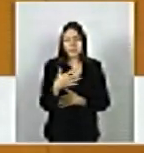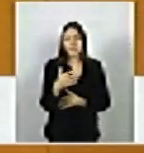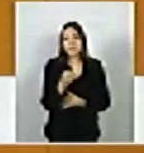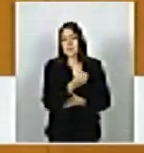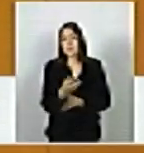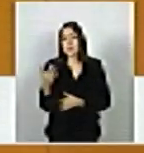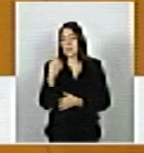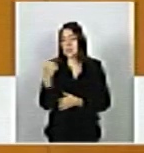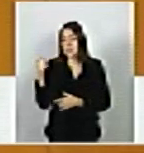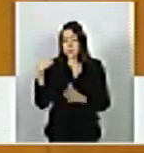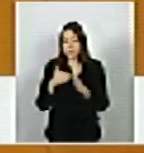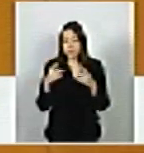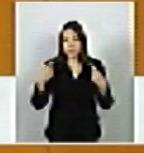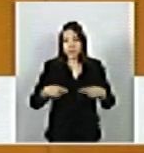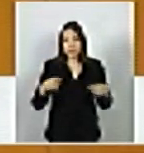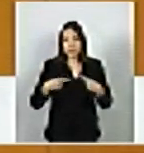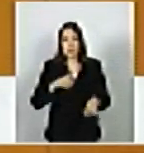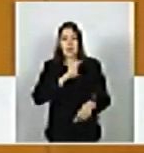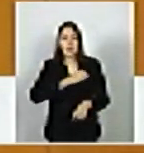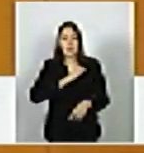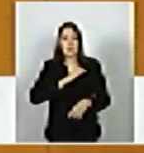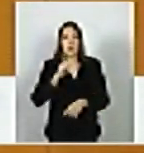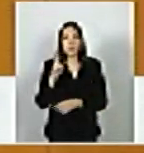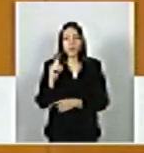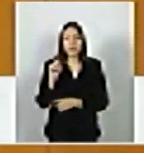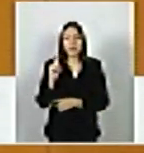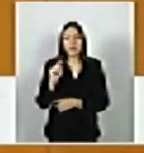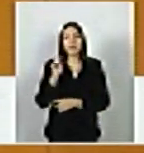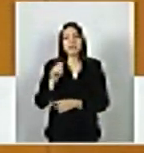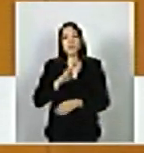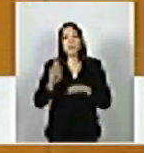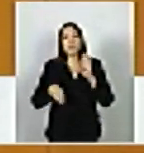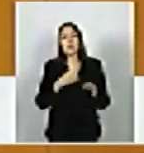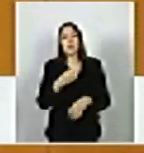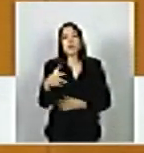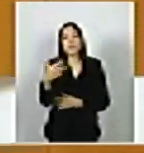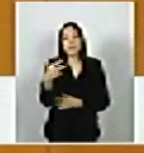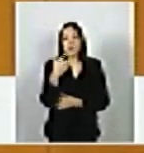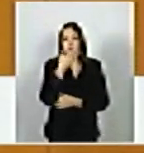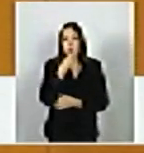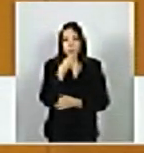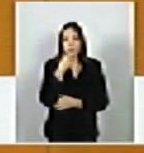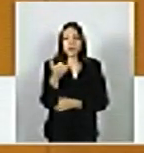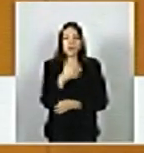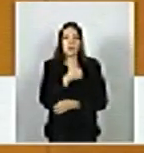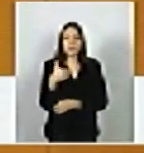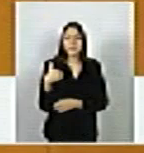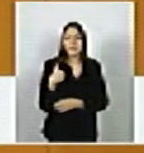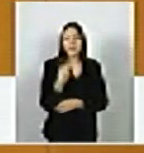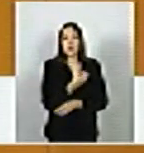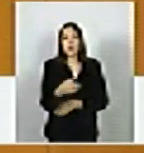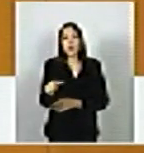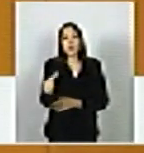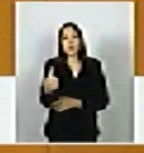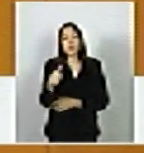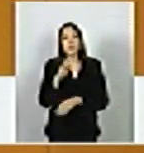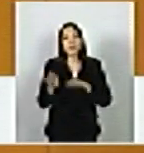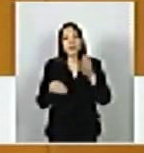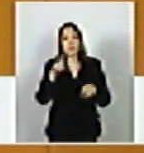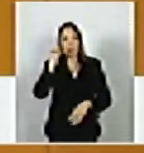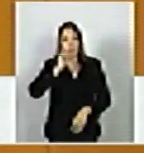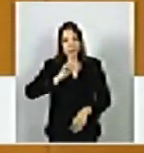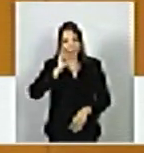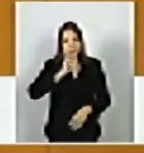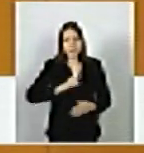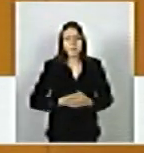próstata ocasionó la muerte de 13 varones, en tanto que el de mama provocó 11 decesos de mujeres.